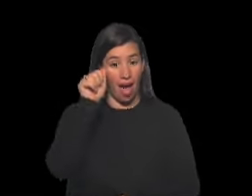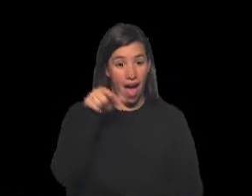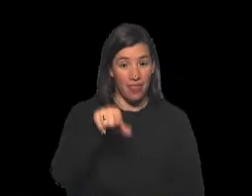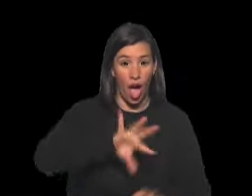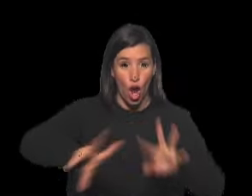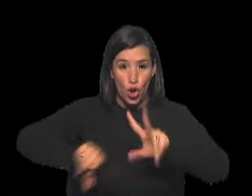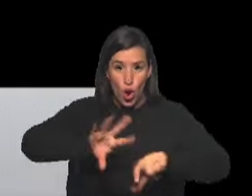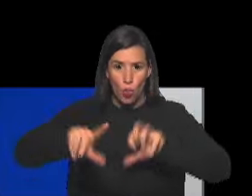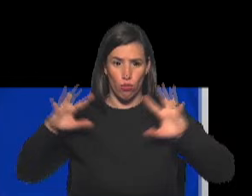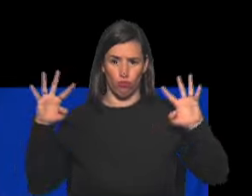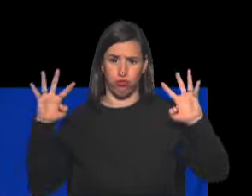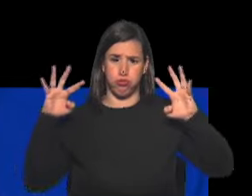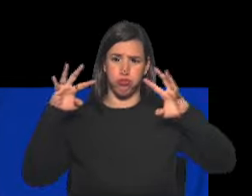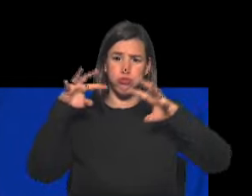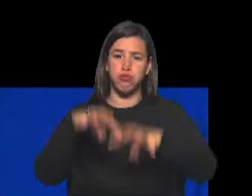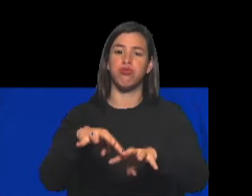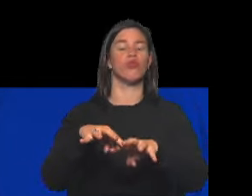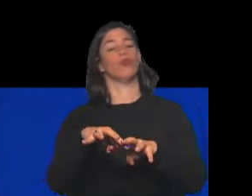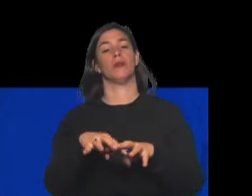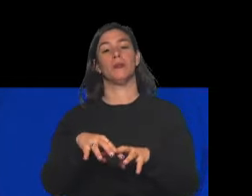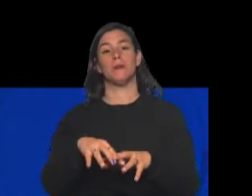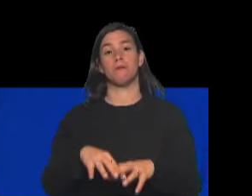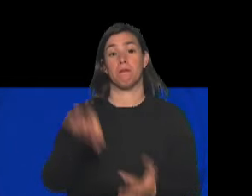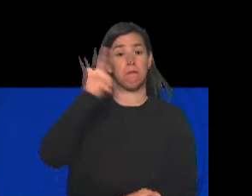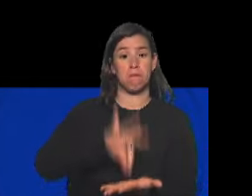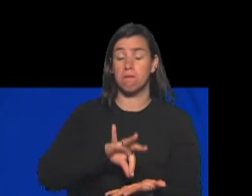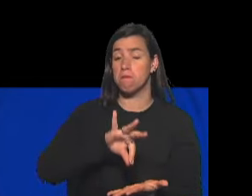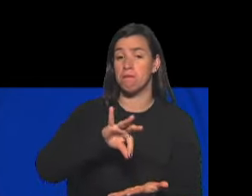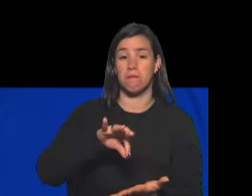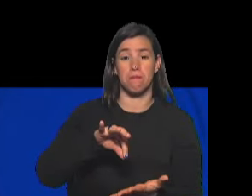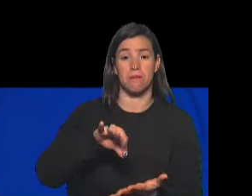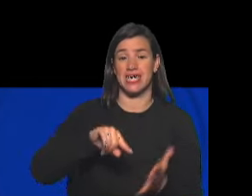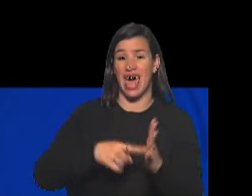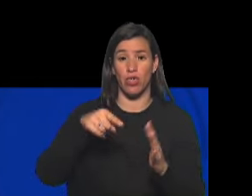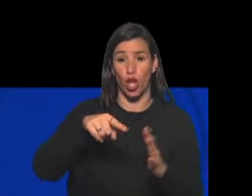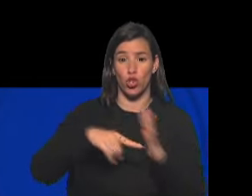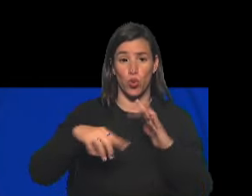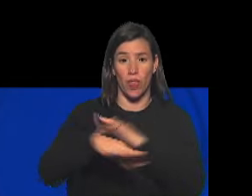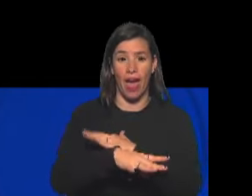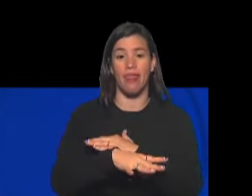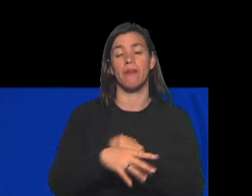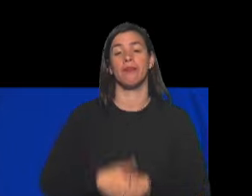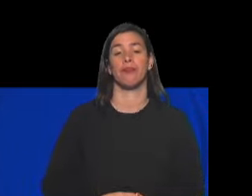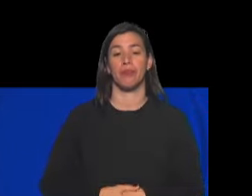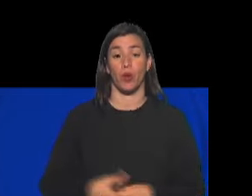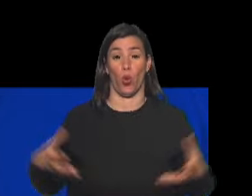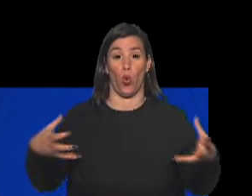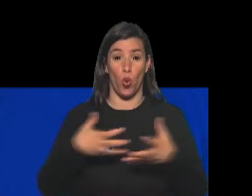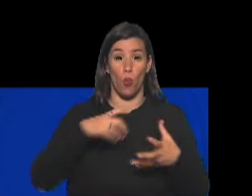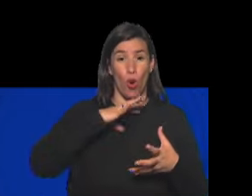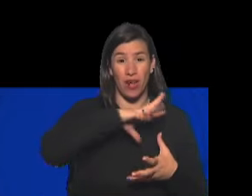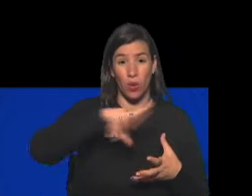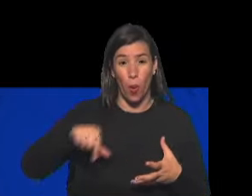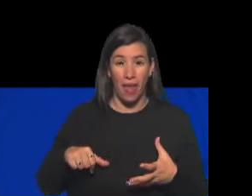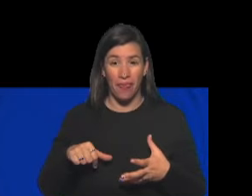pasó en pleno centro de la ciudad. Un grupo de delincuentes intentó robarle la moto a una pareja a plena